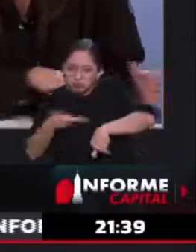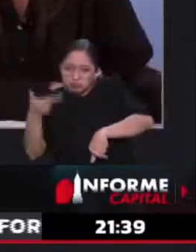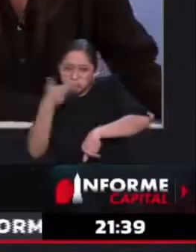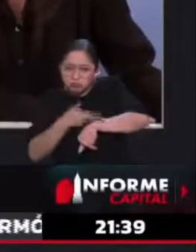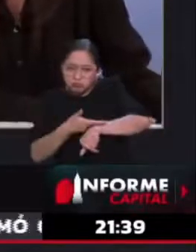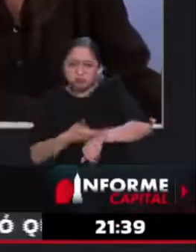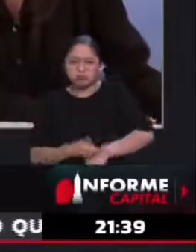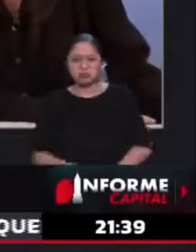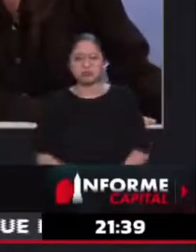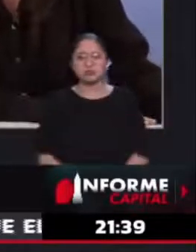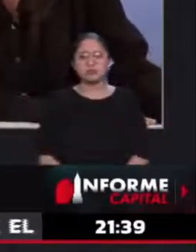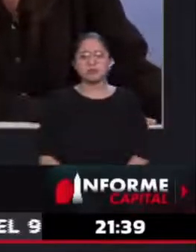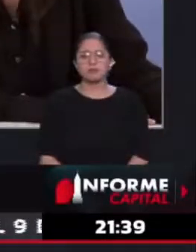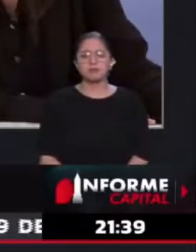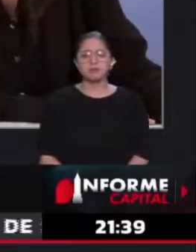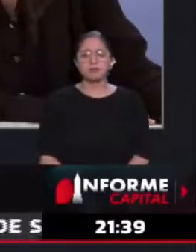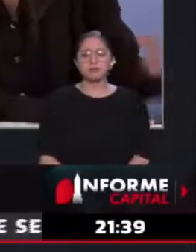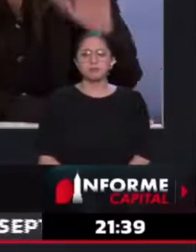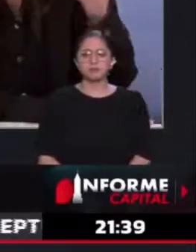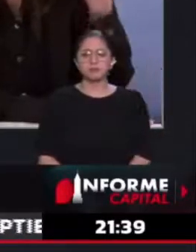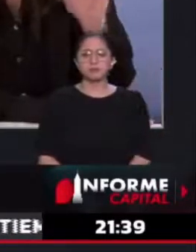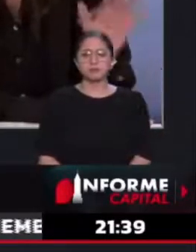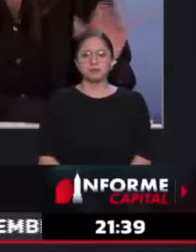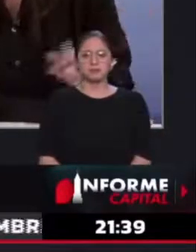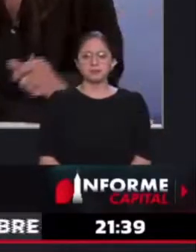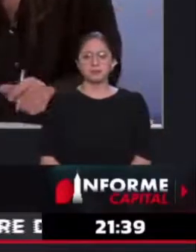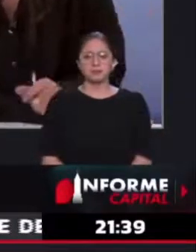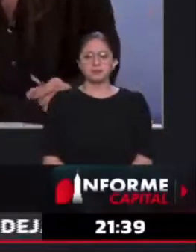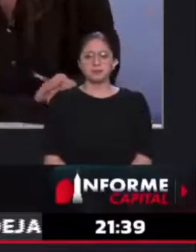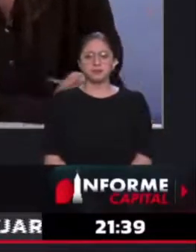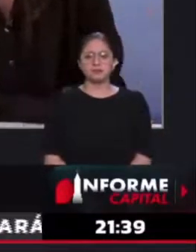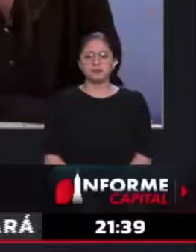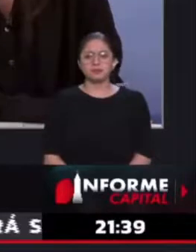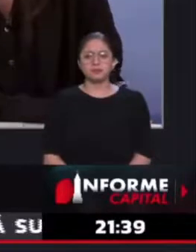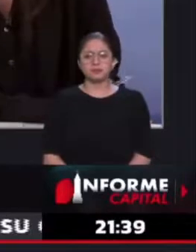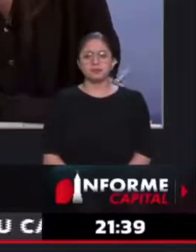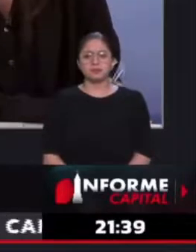atajarlo? Bueno, primero yo creo que no son inmediatas, desde luego.